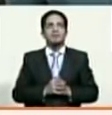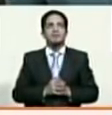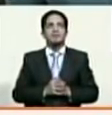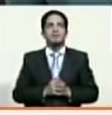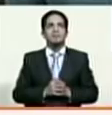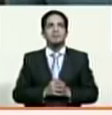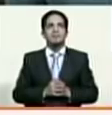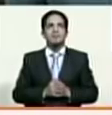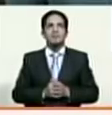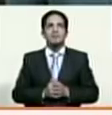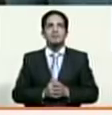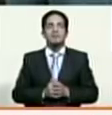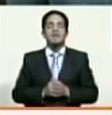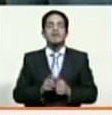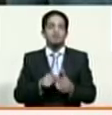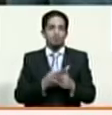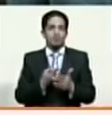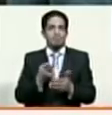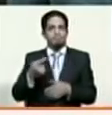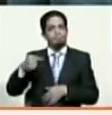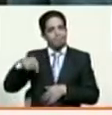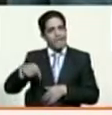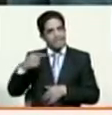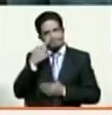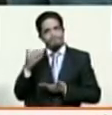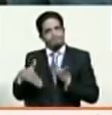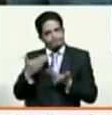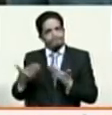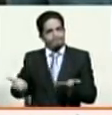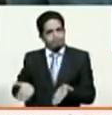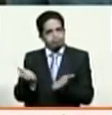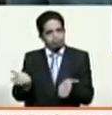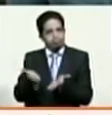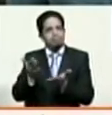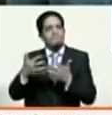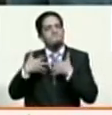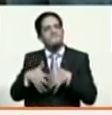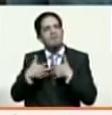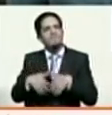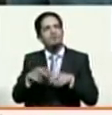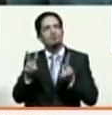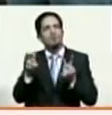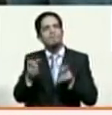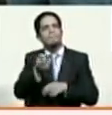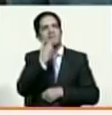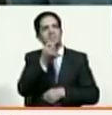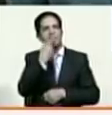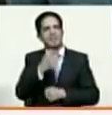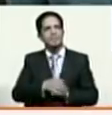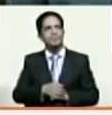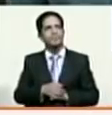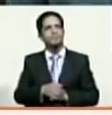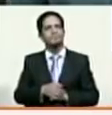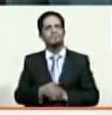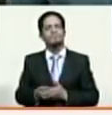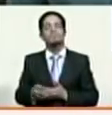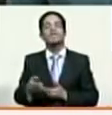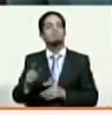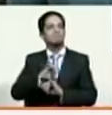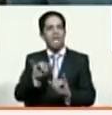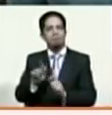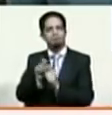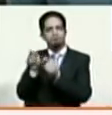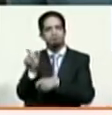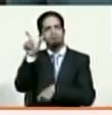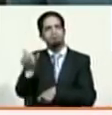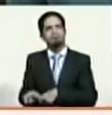pueda ser también agilizada por esta vía de la fabricación de medicamentos. Responsable de esta mesa, el